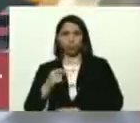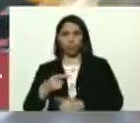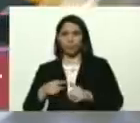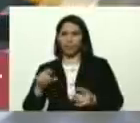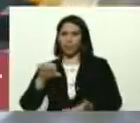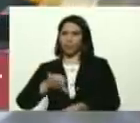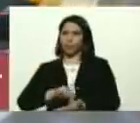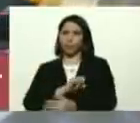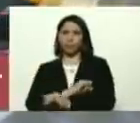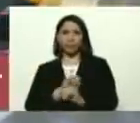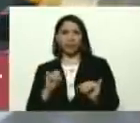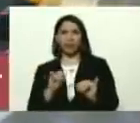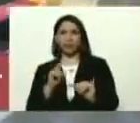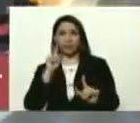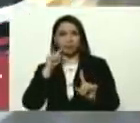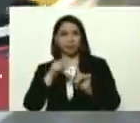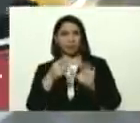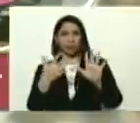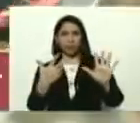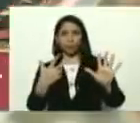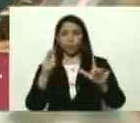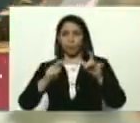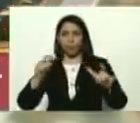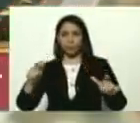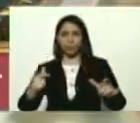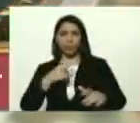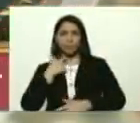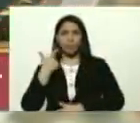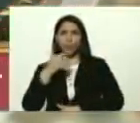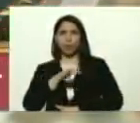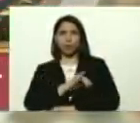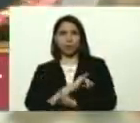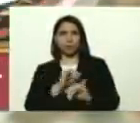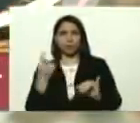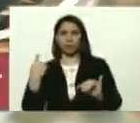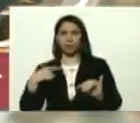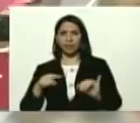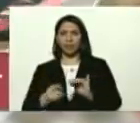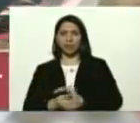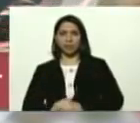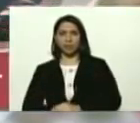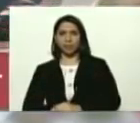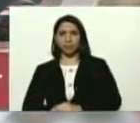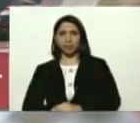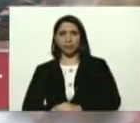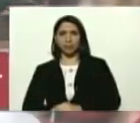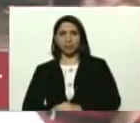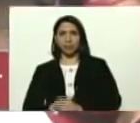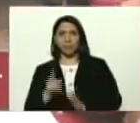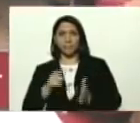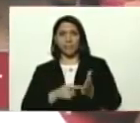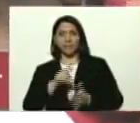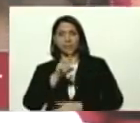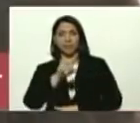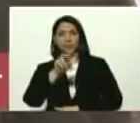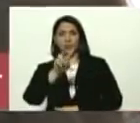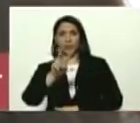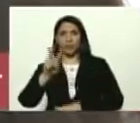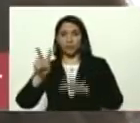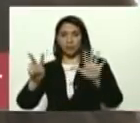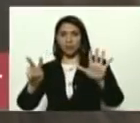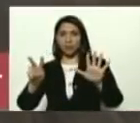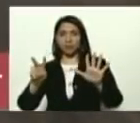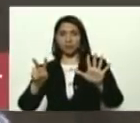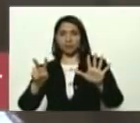ya alcanza 8 personas fallecidas y tiene activos 137 casos. Es uno de los focos